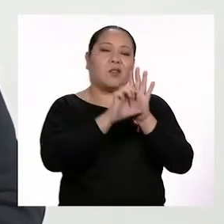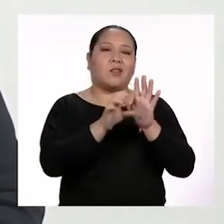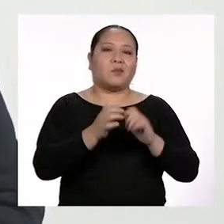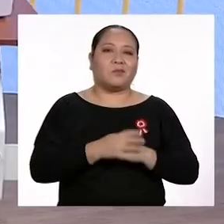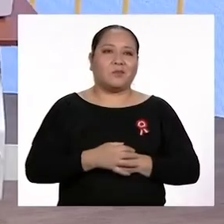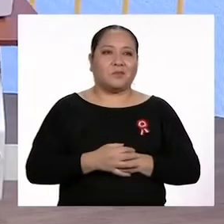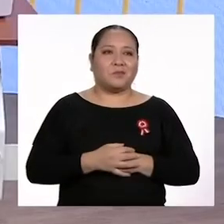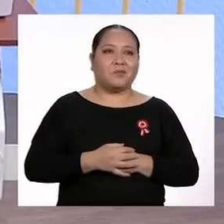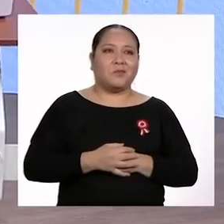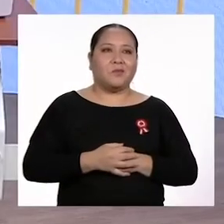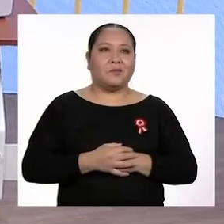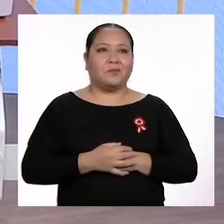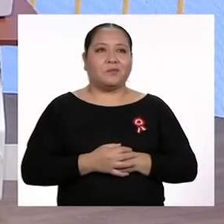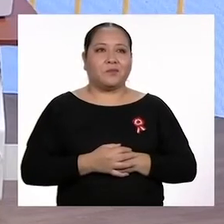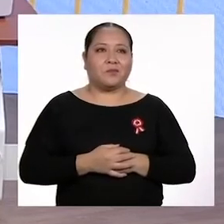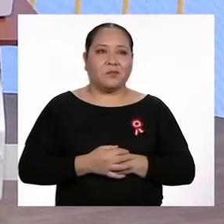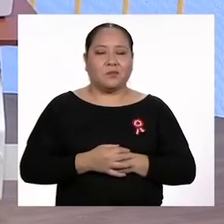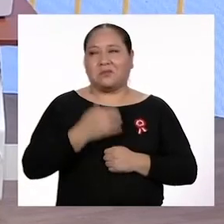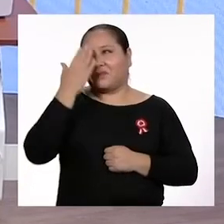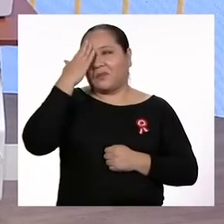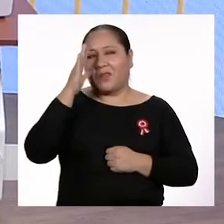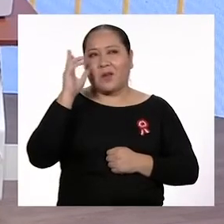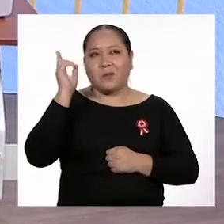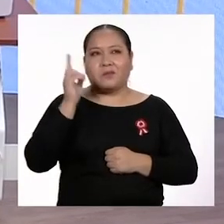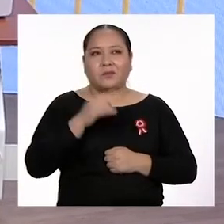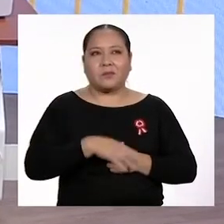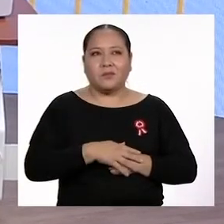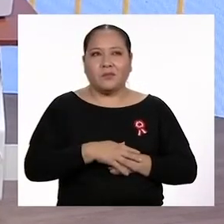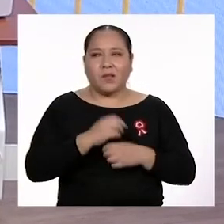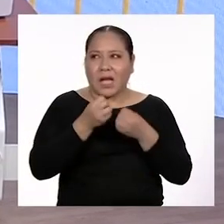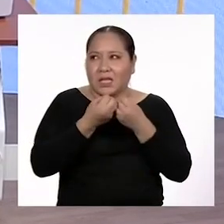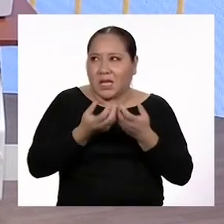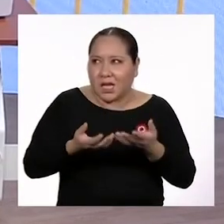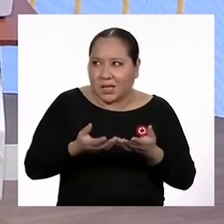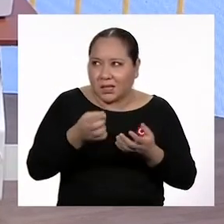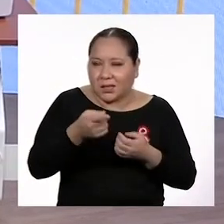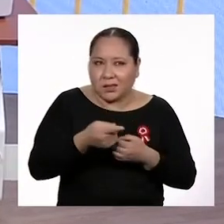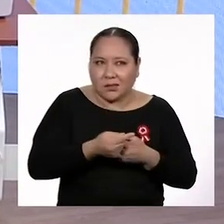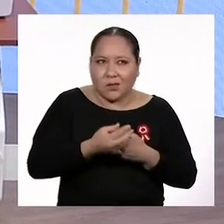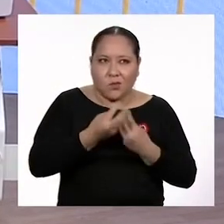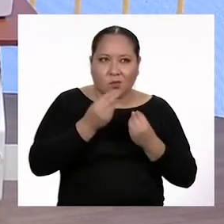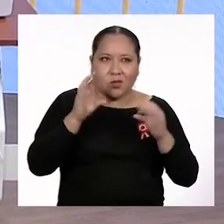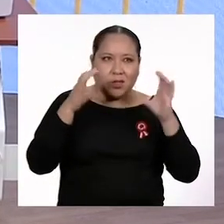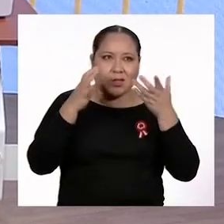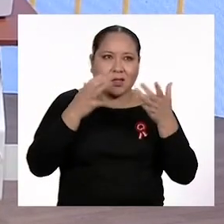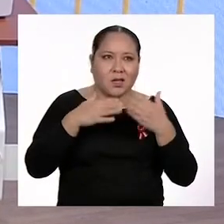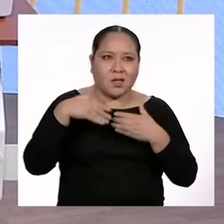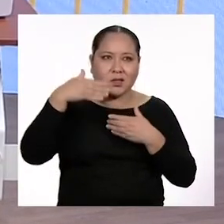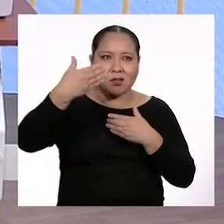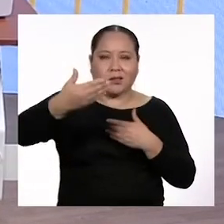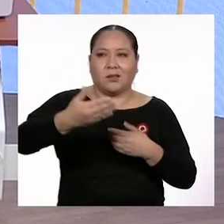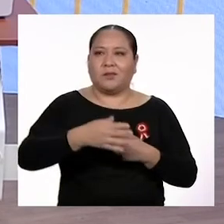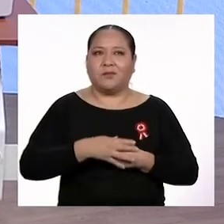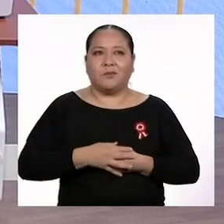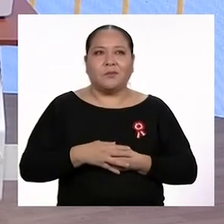más. No sé, profesora. Y si se gastan, aún quedan muchas clases más por